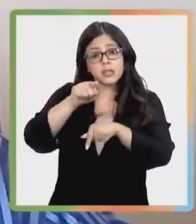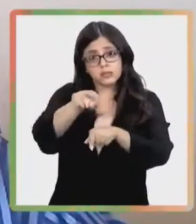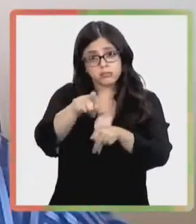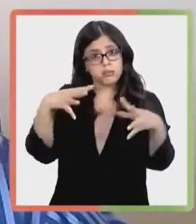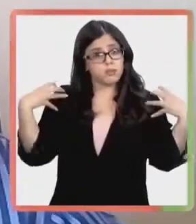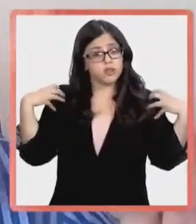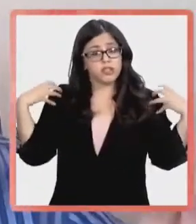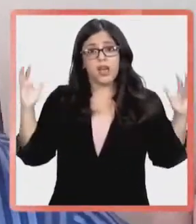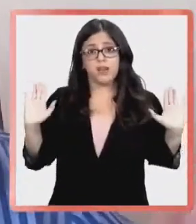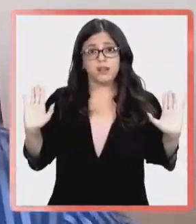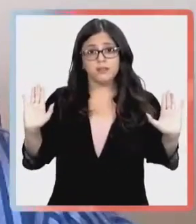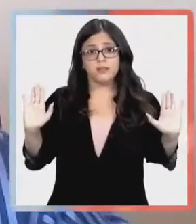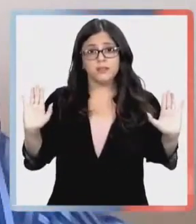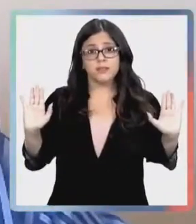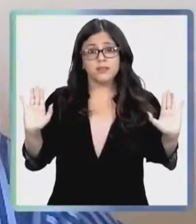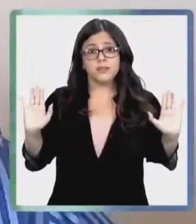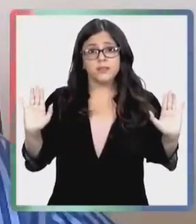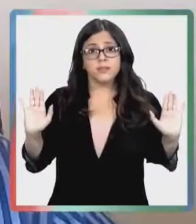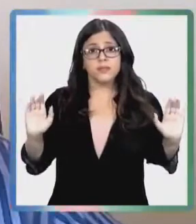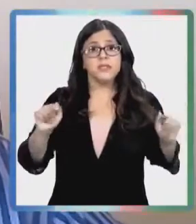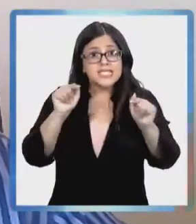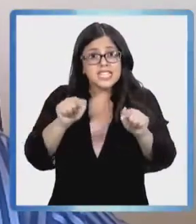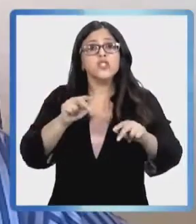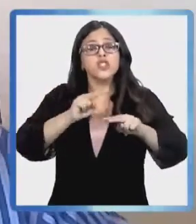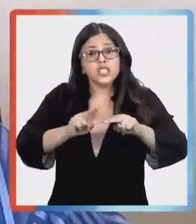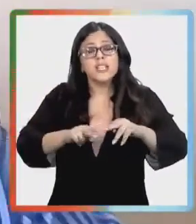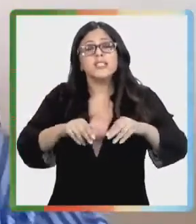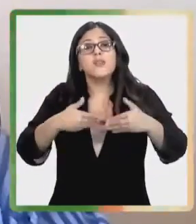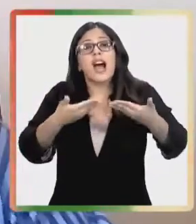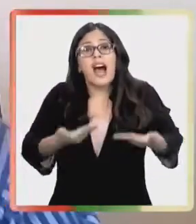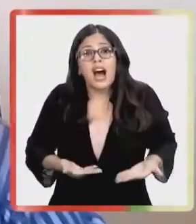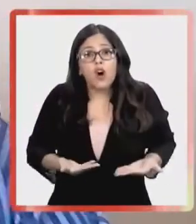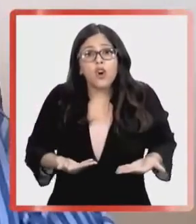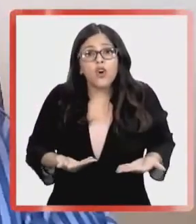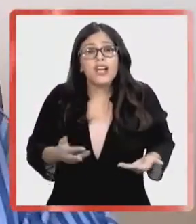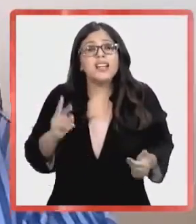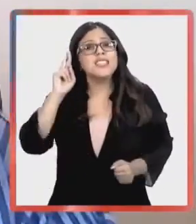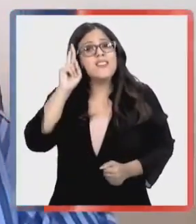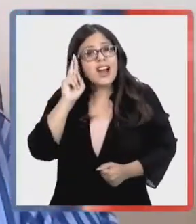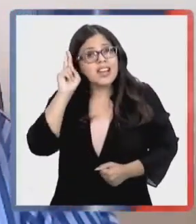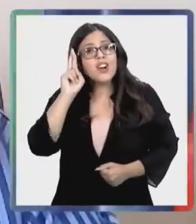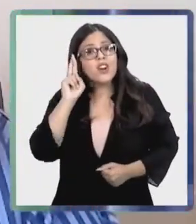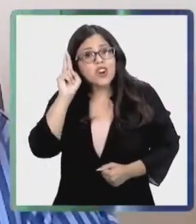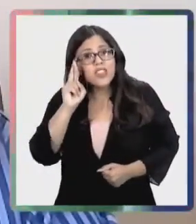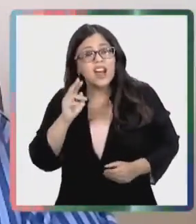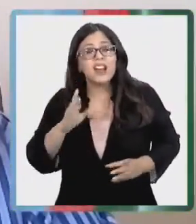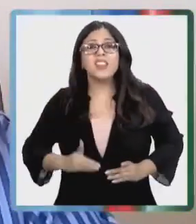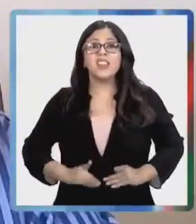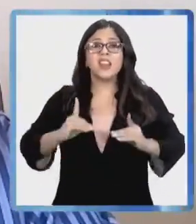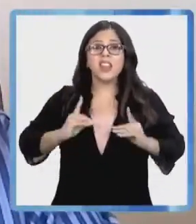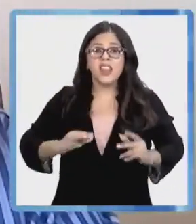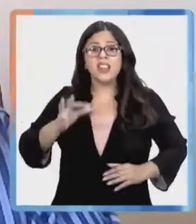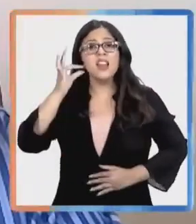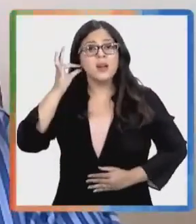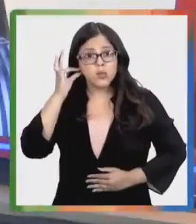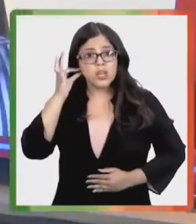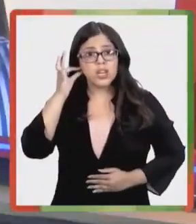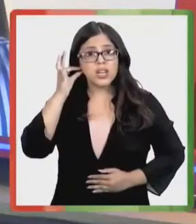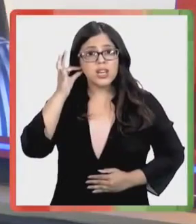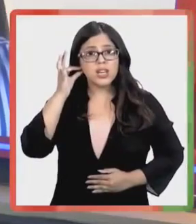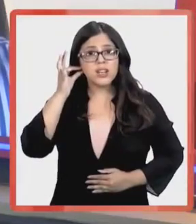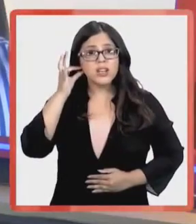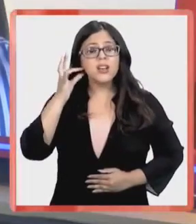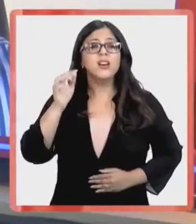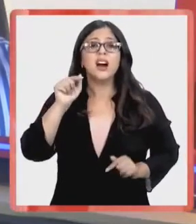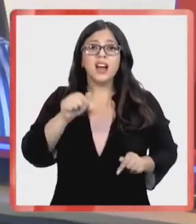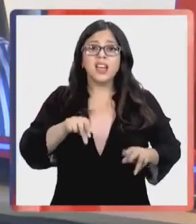consecuencias. Pues todo puede pasar, cosas así suceden. Bueno, ahora se va a resguardar mucho la dignidad de la mujer afectada y se le